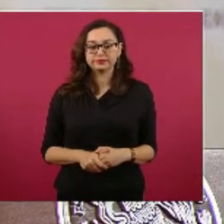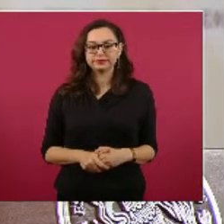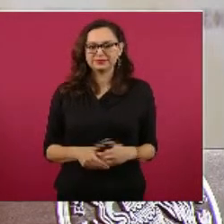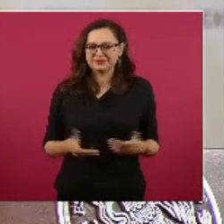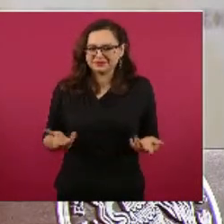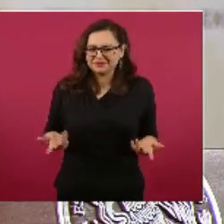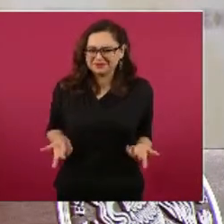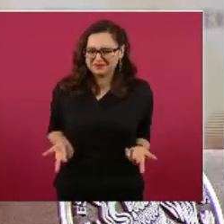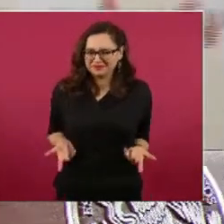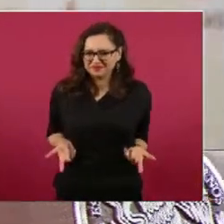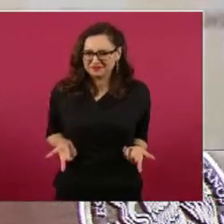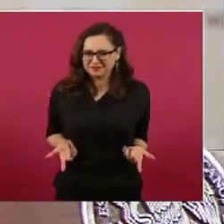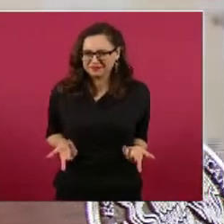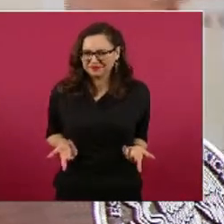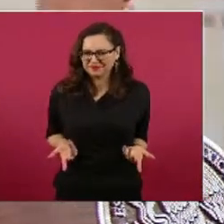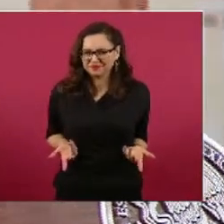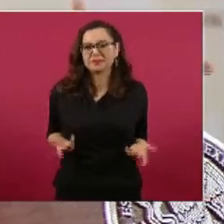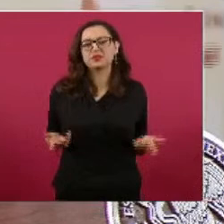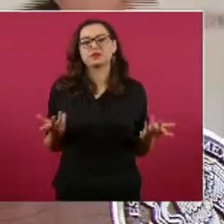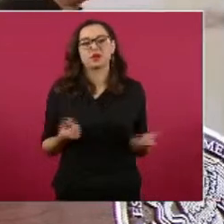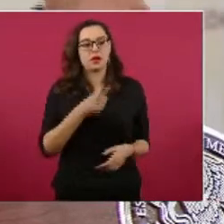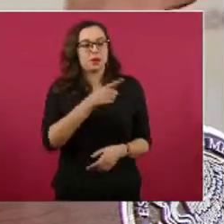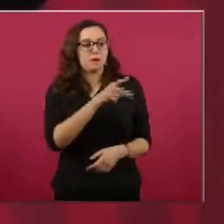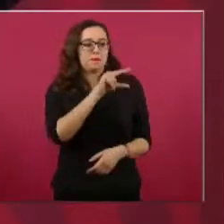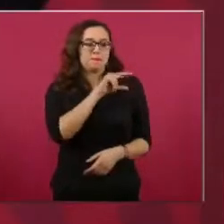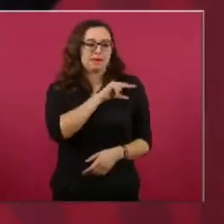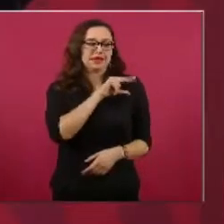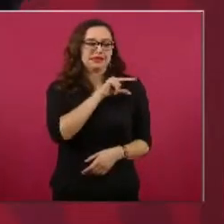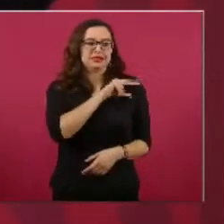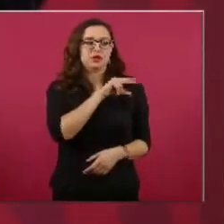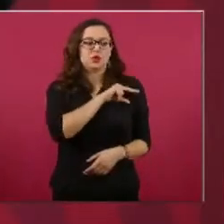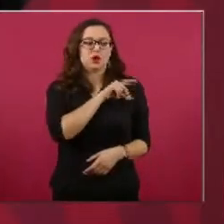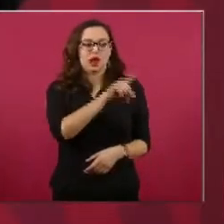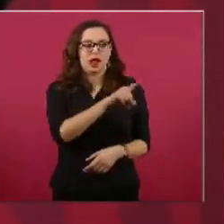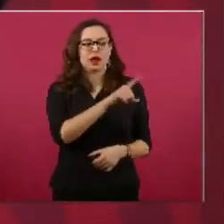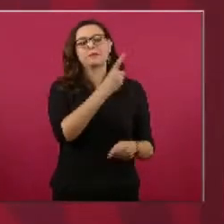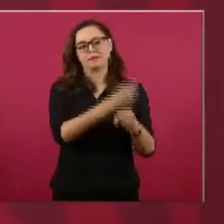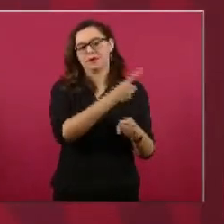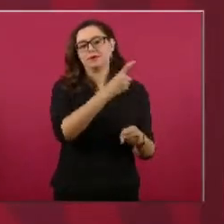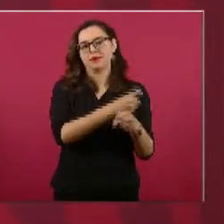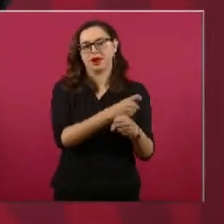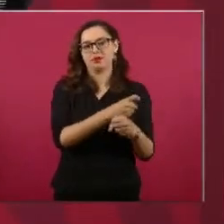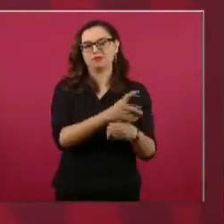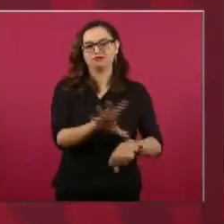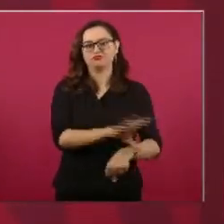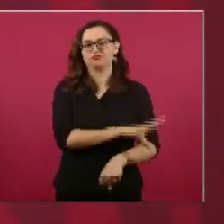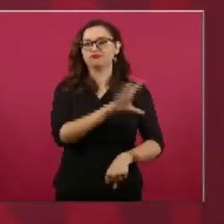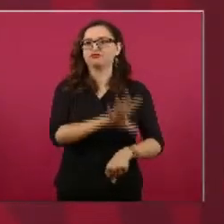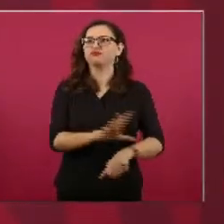entonces primero subían toda la energía de las particulares